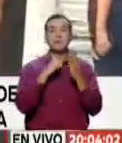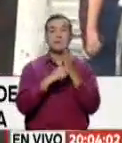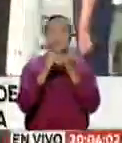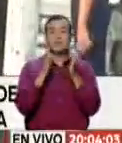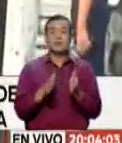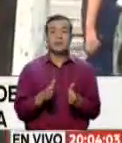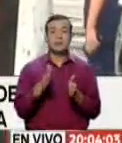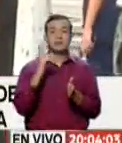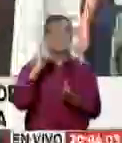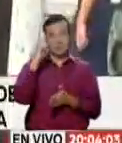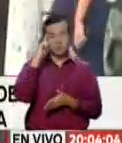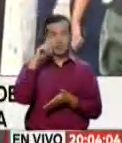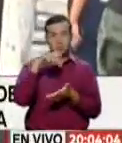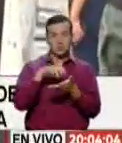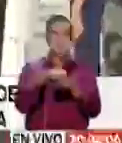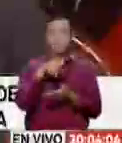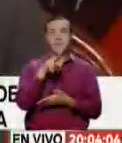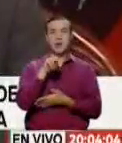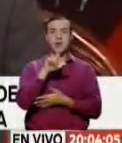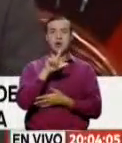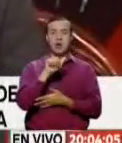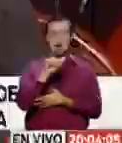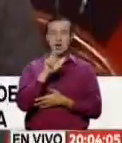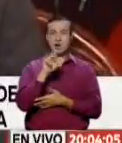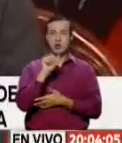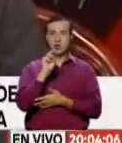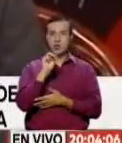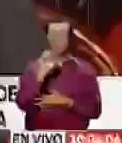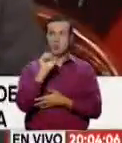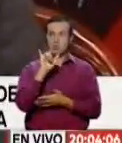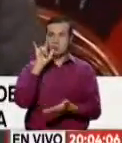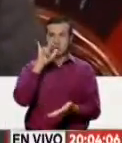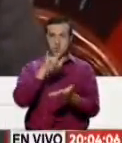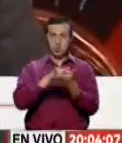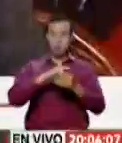de Gobierno, María Paula Romo. Un duro viaje a Bogotá.